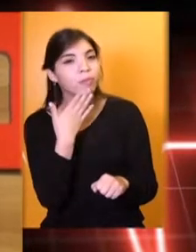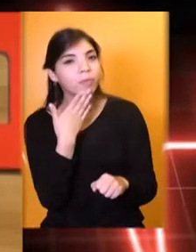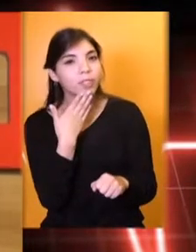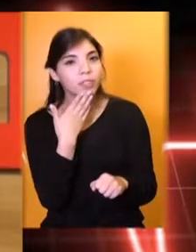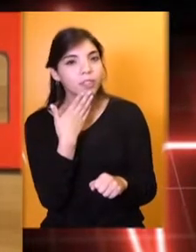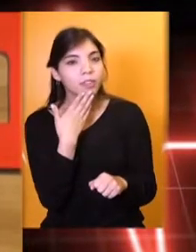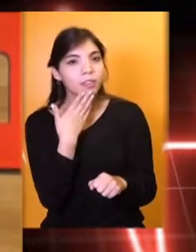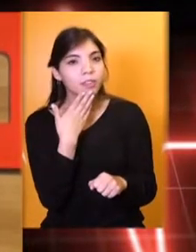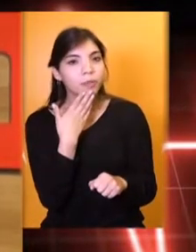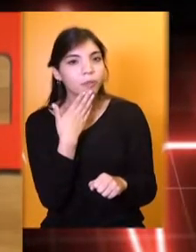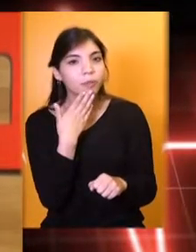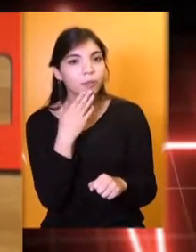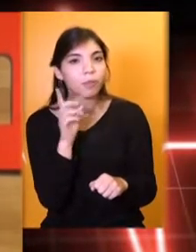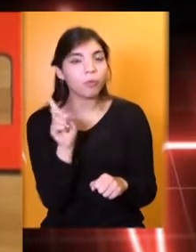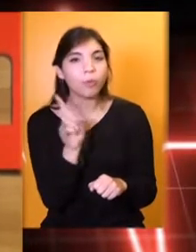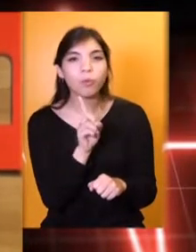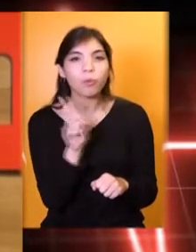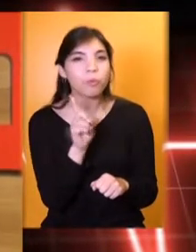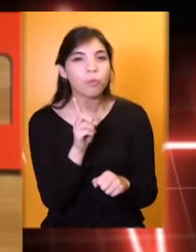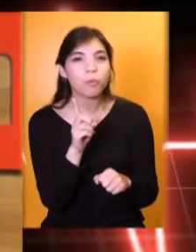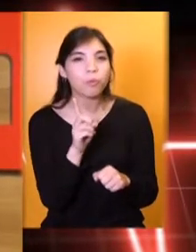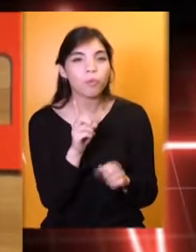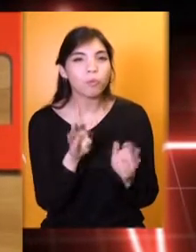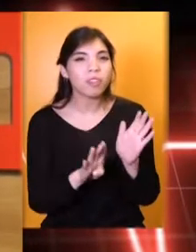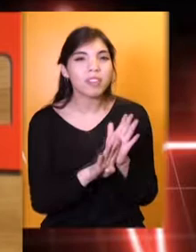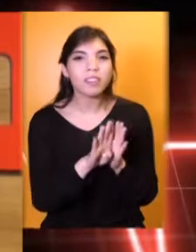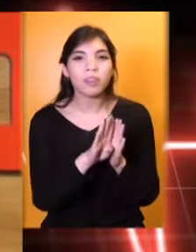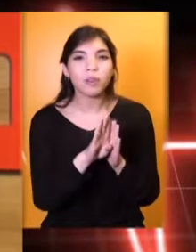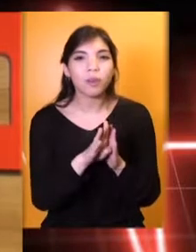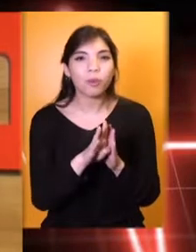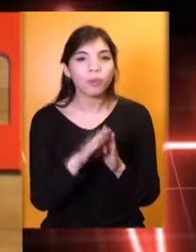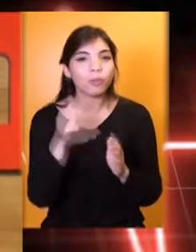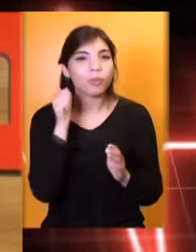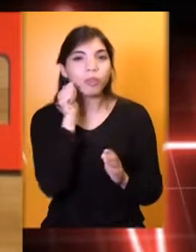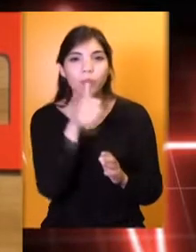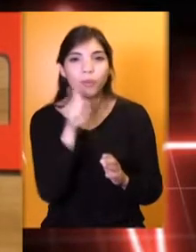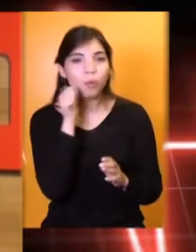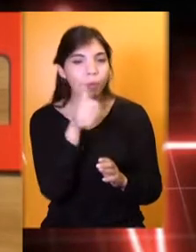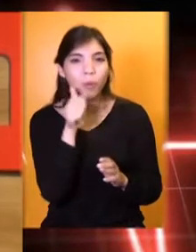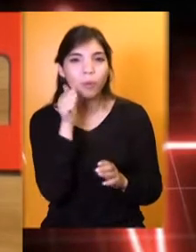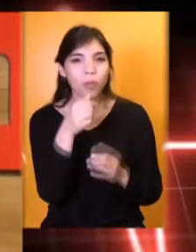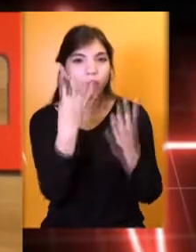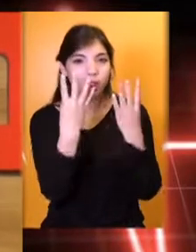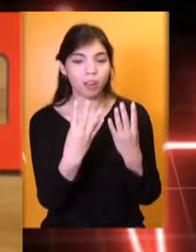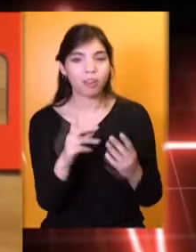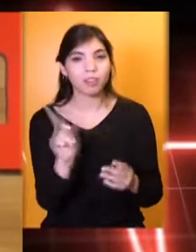que no es el desarrollo diario que ejecutan nuestros colegas, al